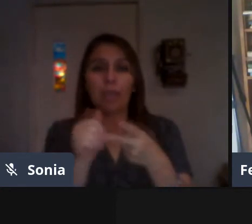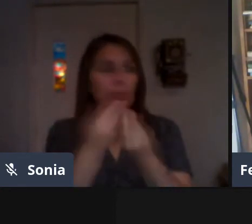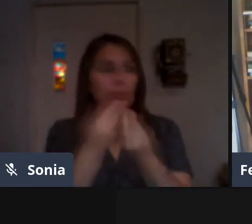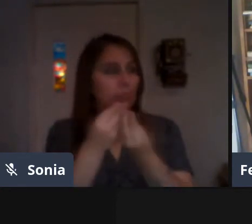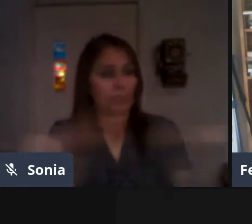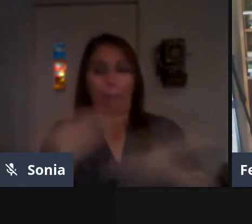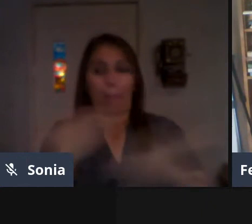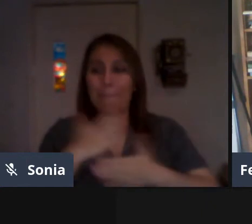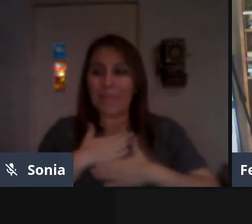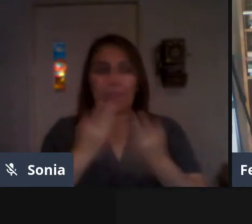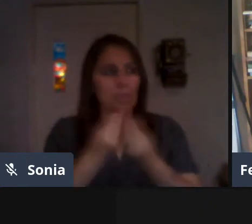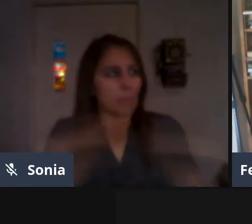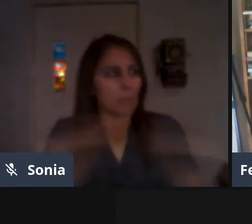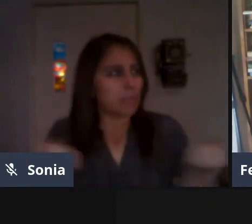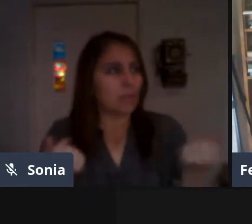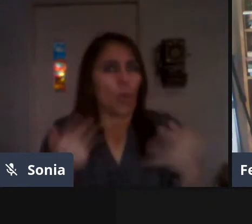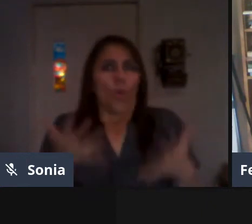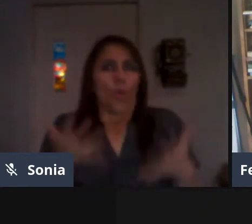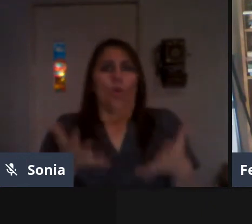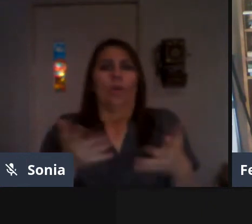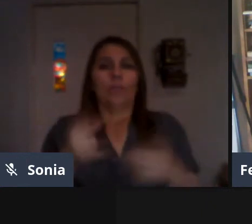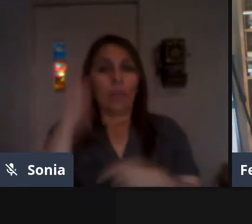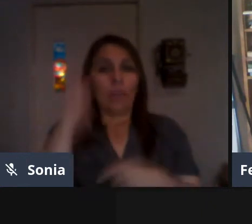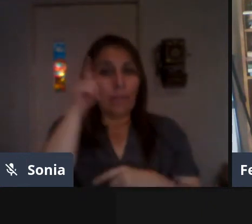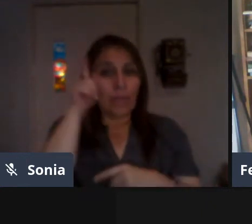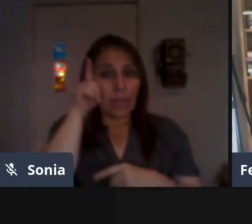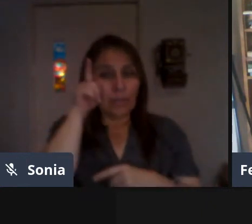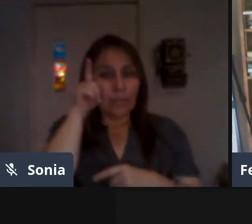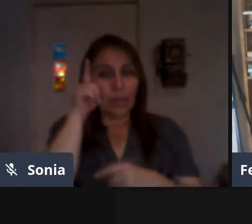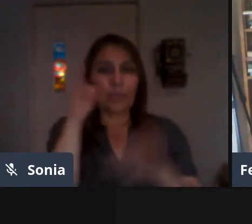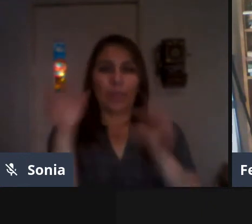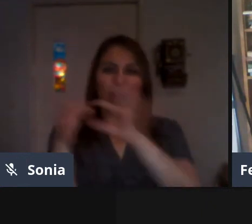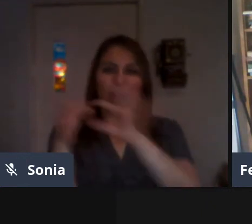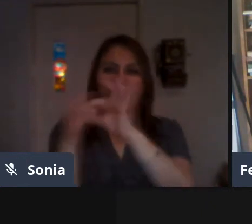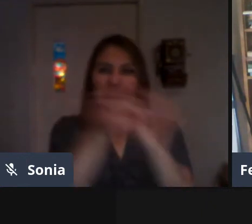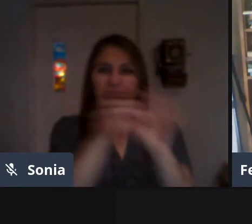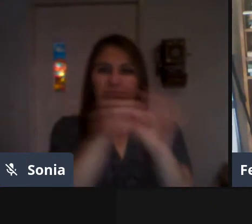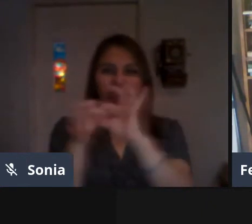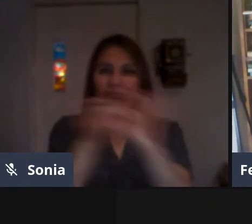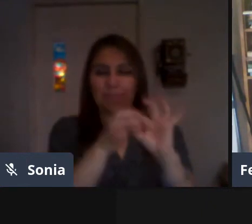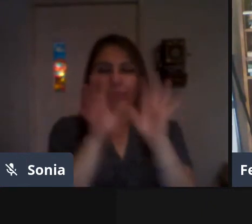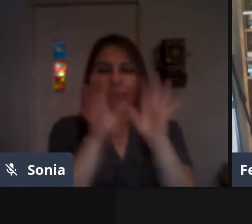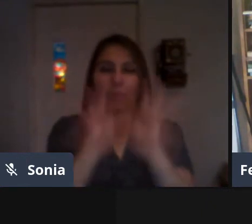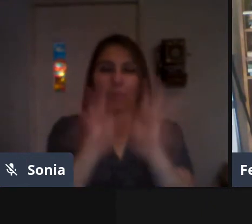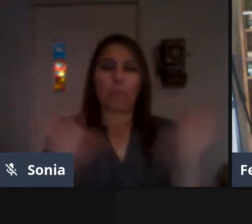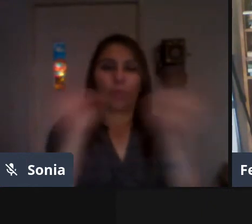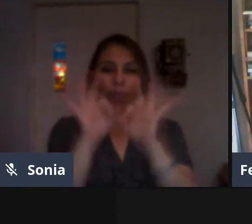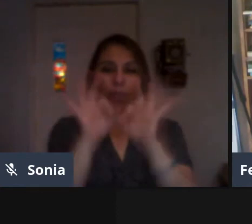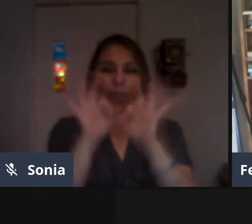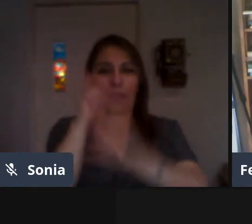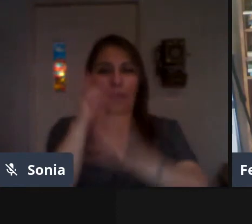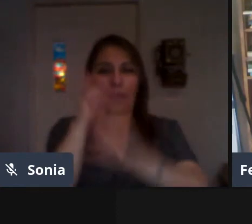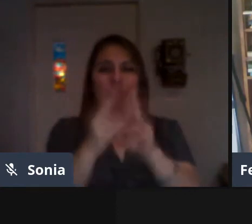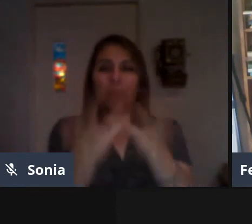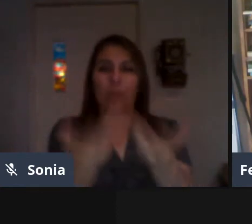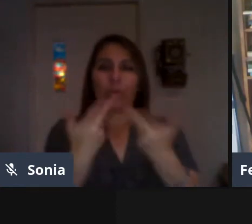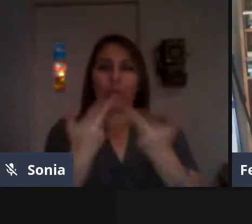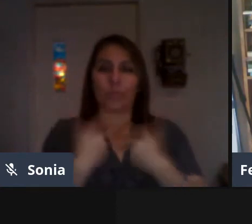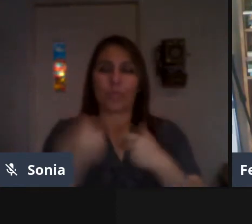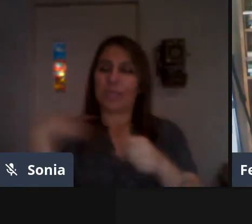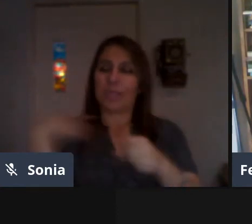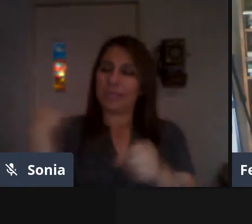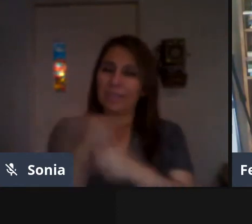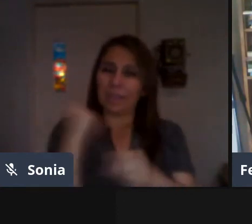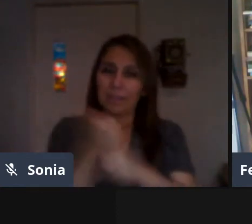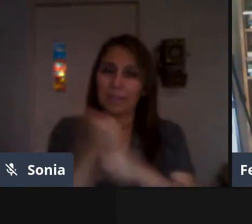hay fernando logra una conexión bien importante y creo que es de resaltar fer para que tú también nos cuentes justamente todo ese trabajo en esa voz